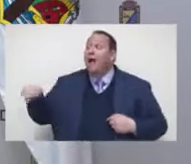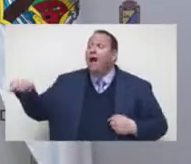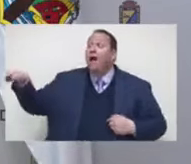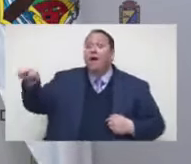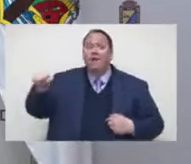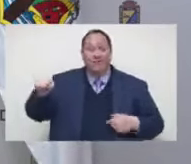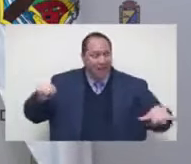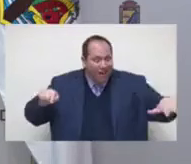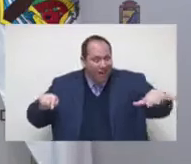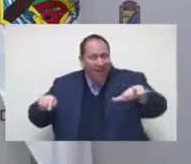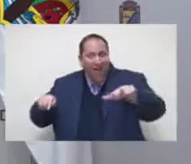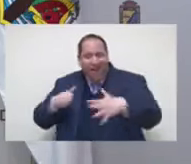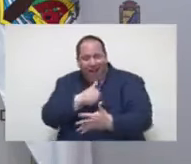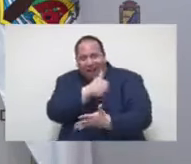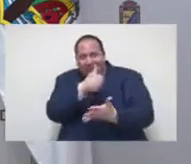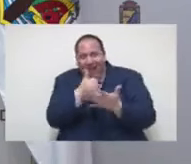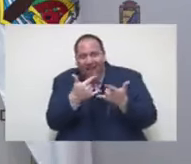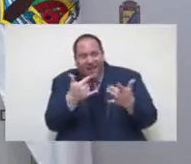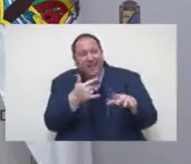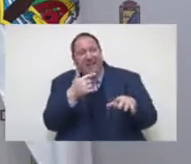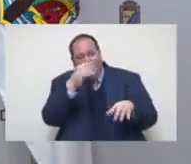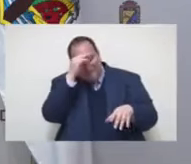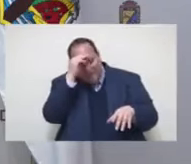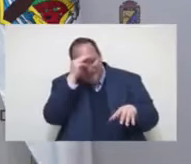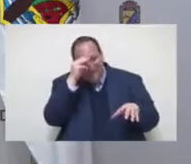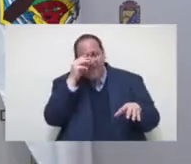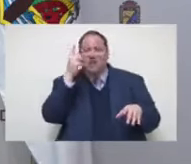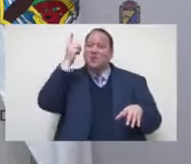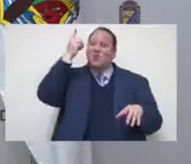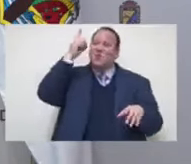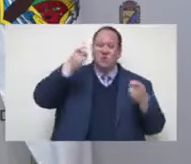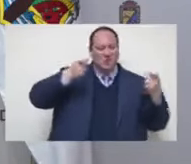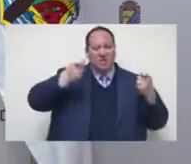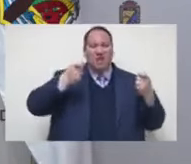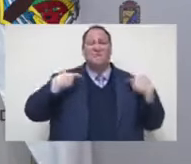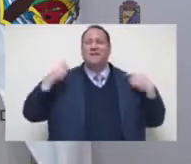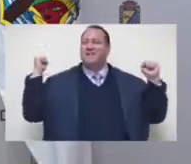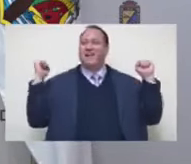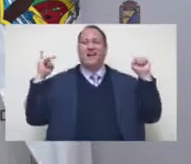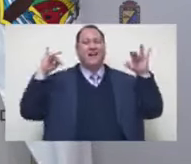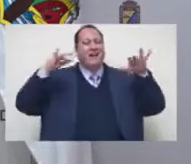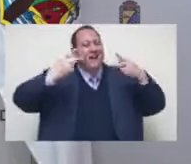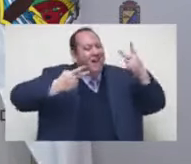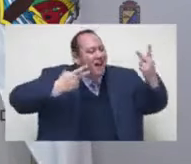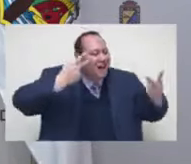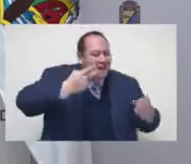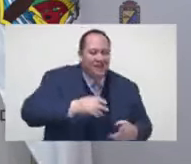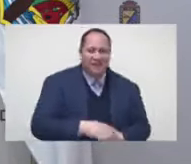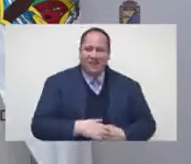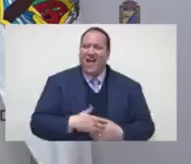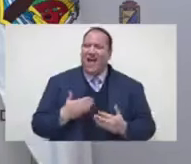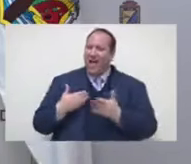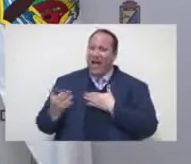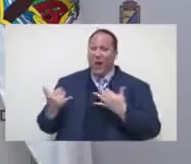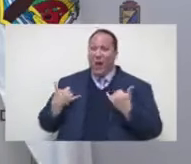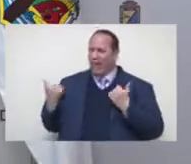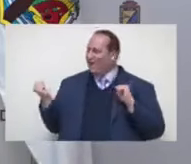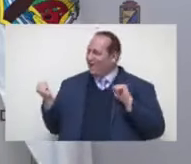dueña nuevamente del Centro Histórico de Mexicali. Los ciudadanos van y lo visitan. Hoy en día es el lugar de moda, los